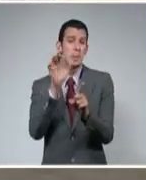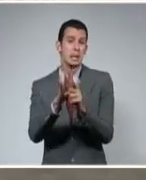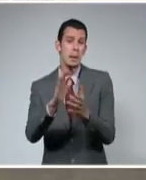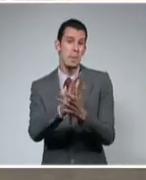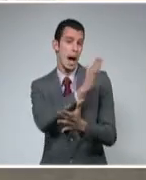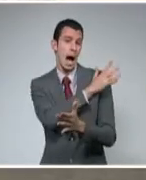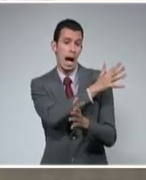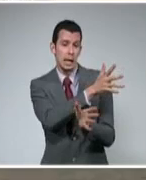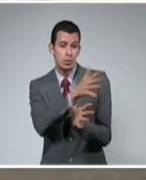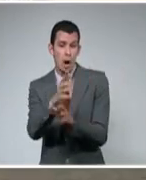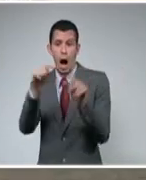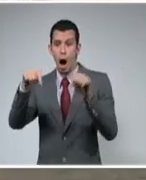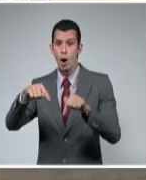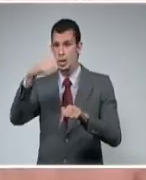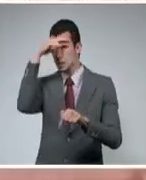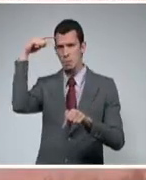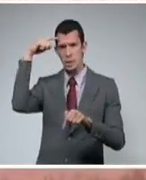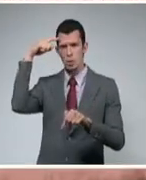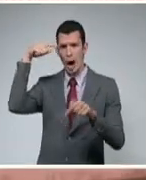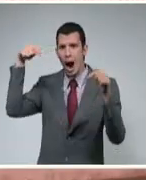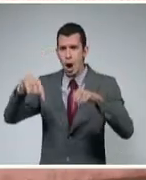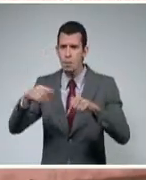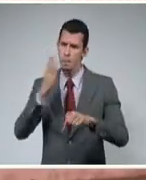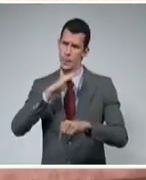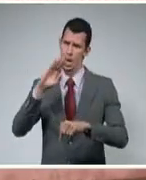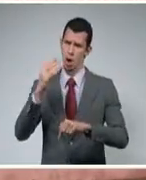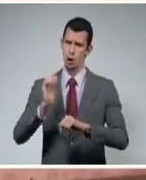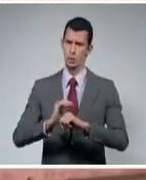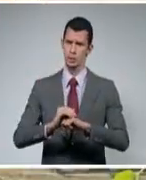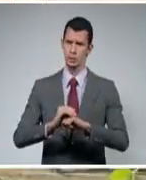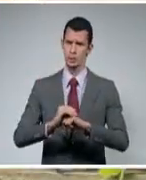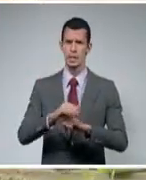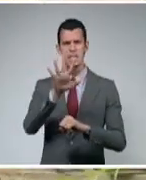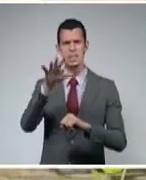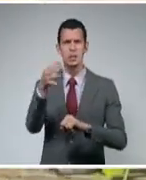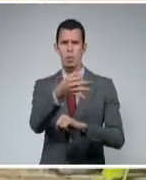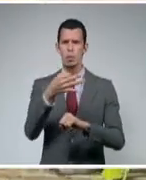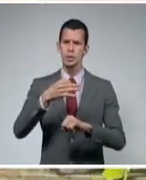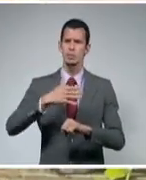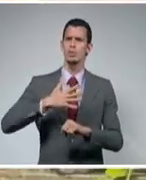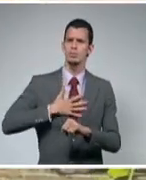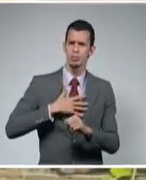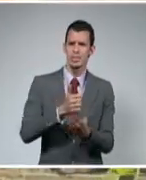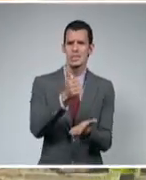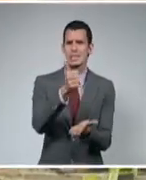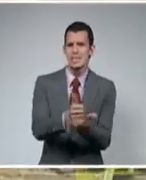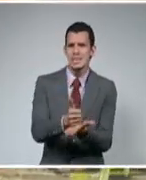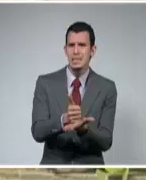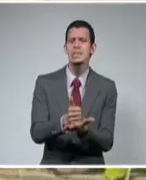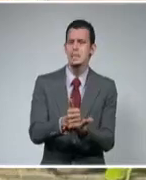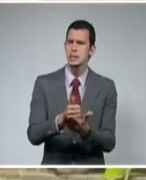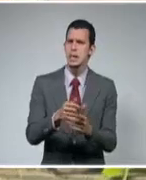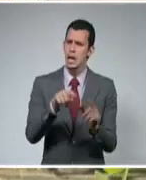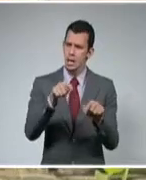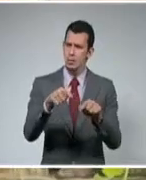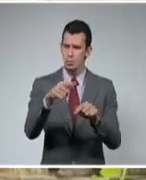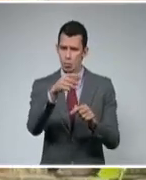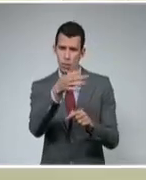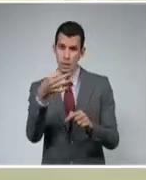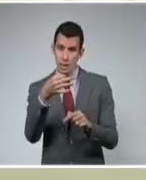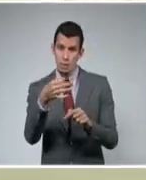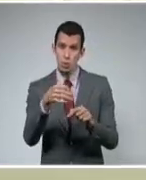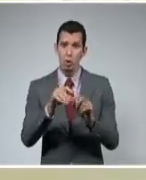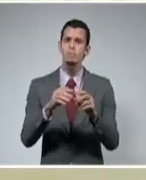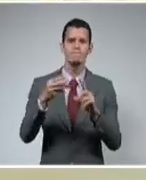de COVID-19. 5 municipios, incluida la cabecera provincial, se encuentran en la fase de transmisión autóctona limitada